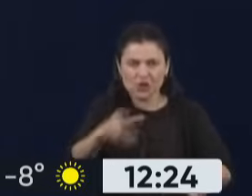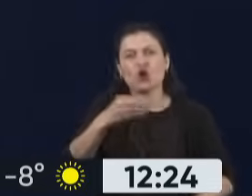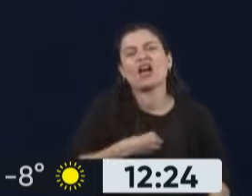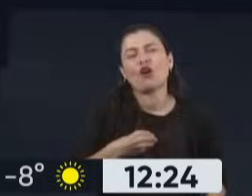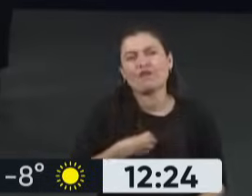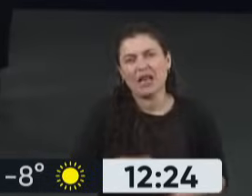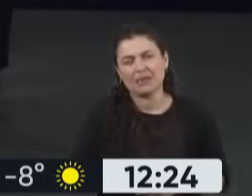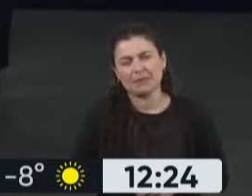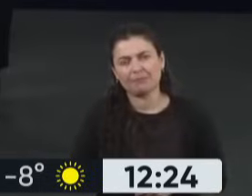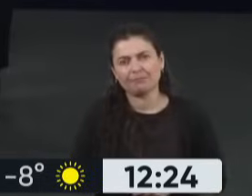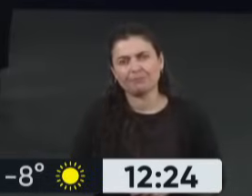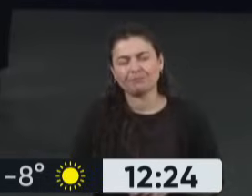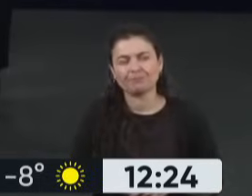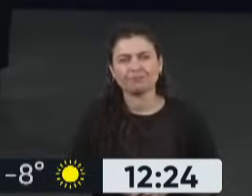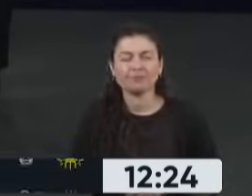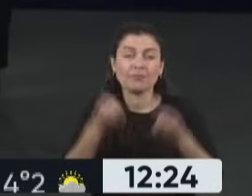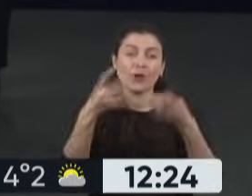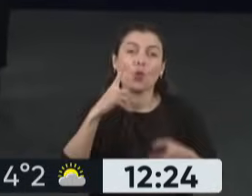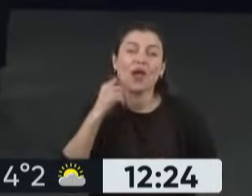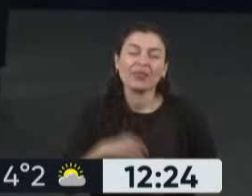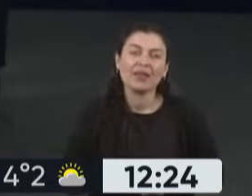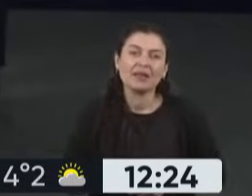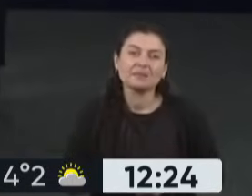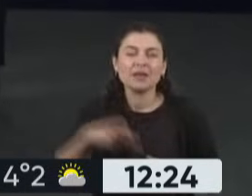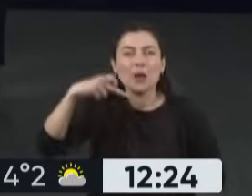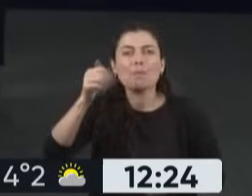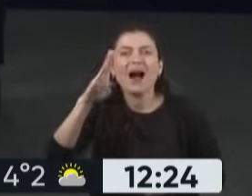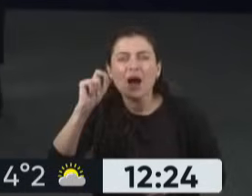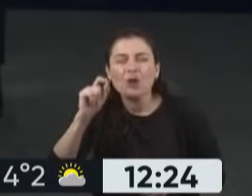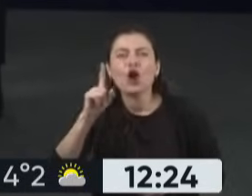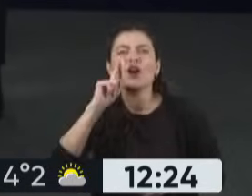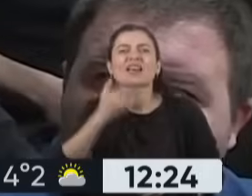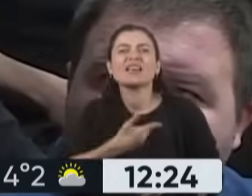ley. Sí. Buen día. ¿Qué tal? Pablo Wende de Infobae.